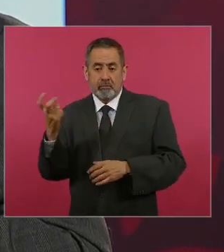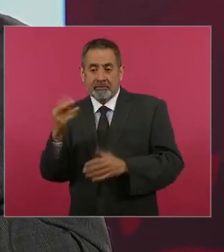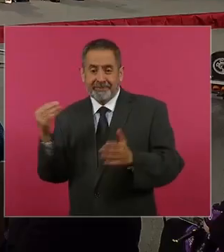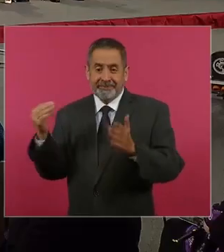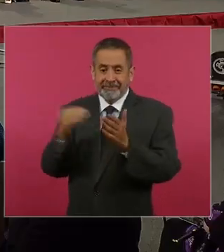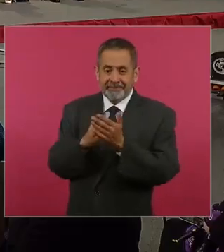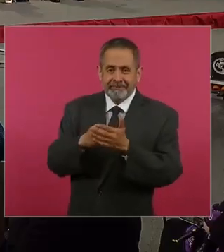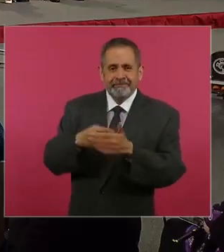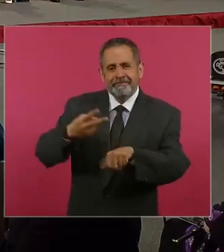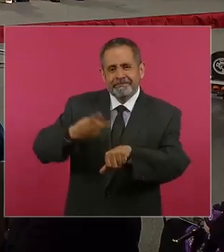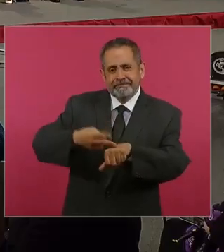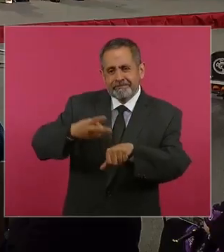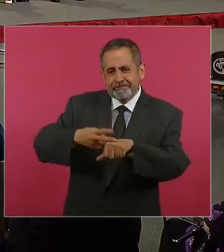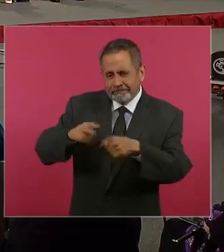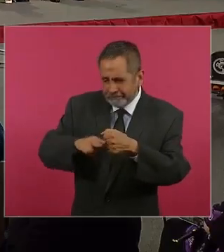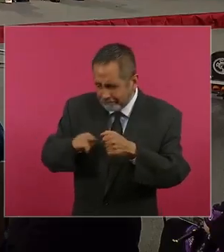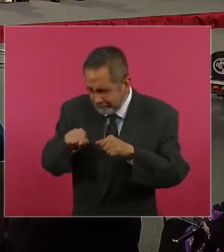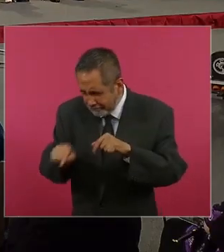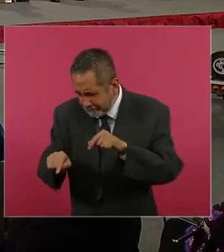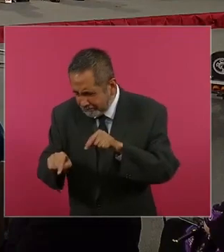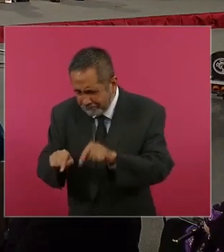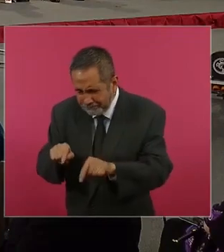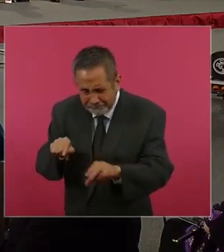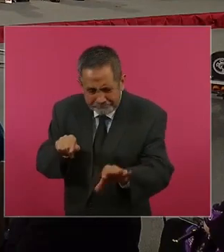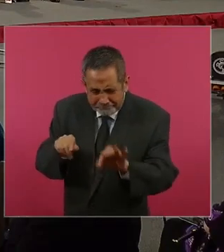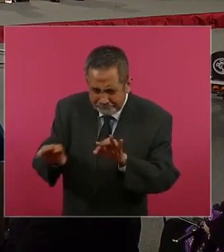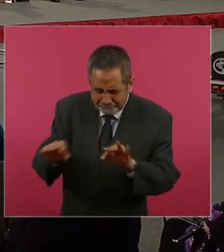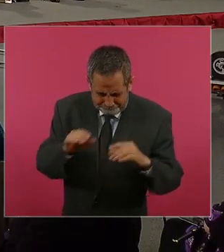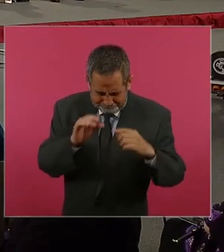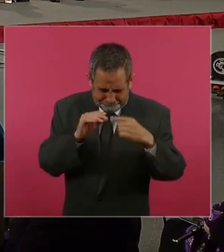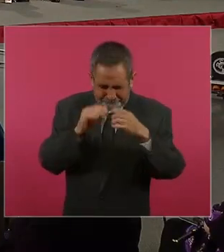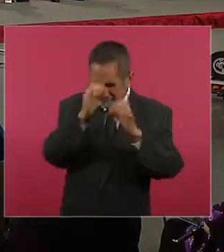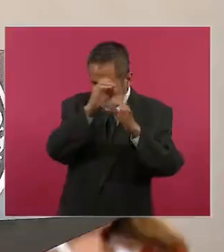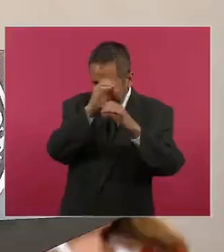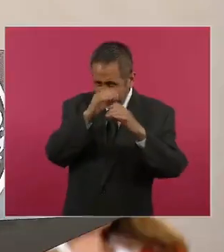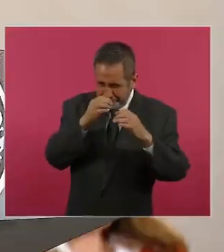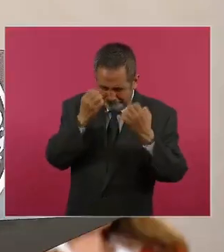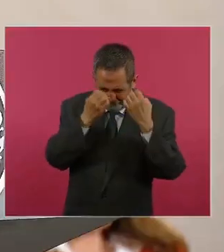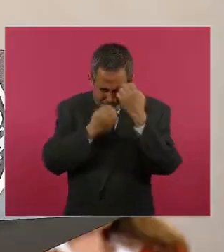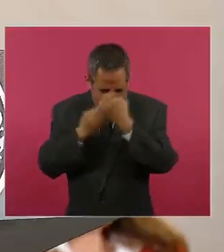de cerámica que están siendo analizados en los laboratorios